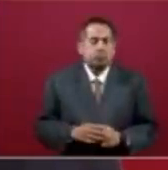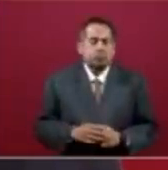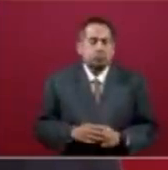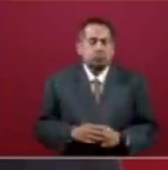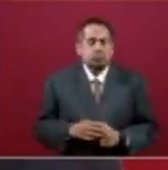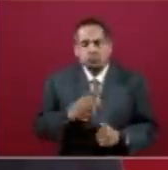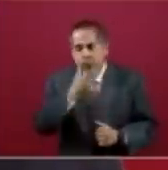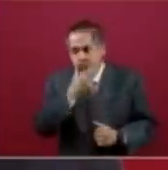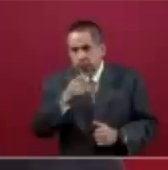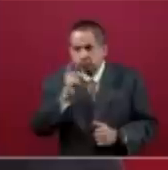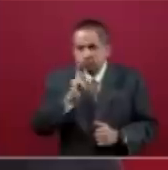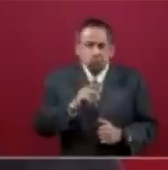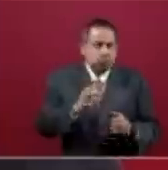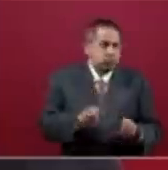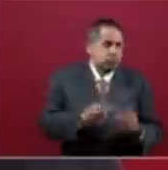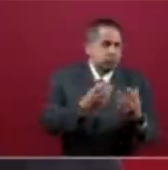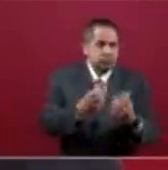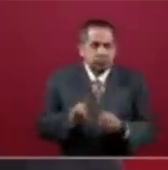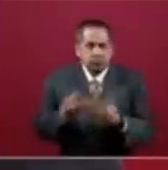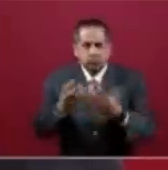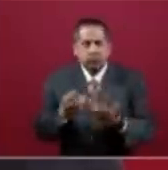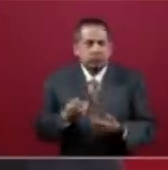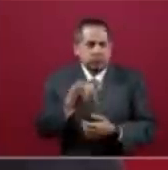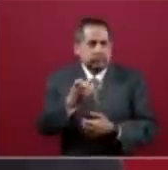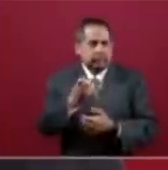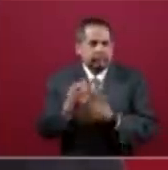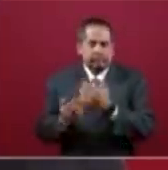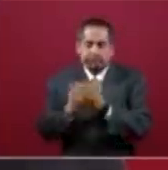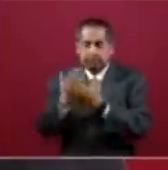¿Cuántos hombres? ¿Cuántas mujeres?